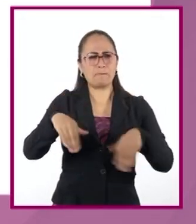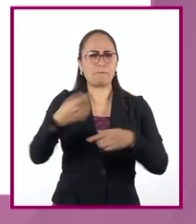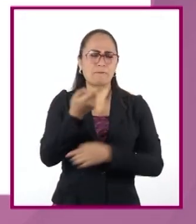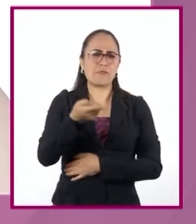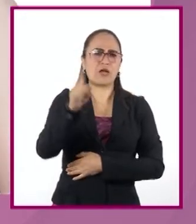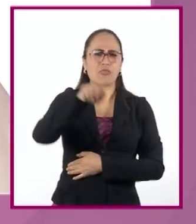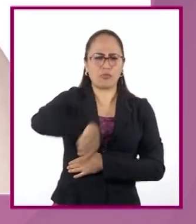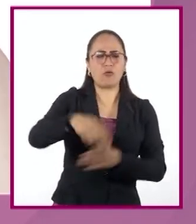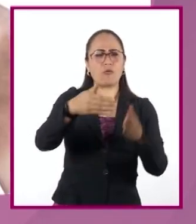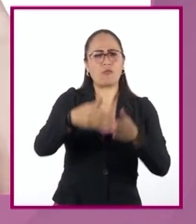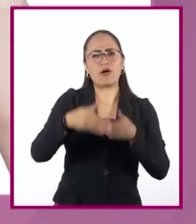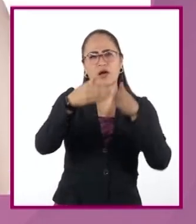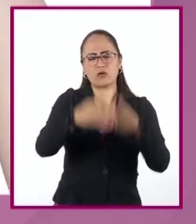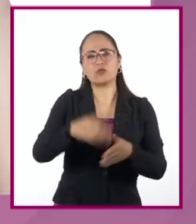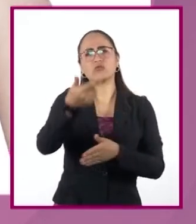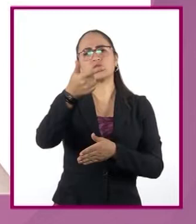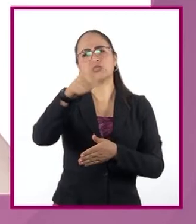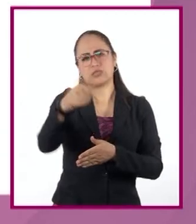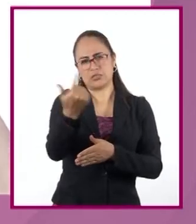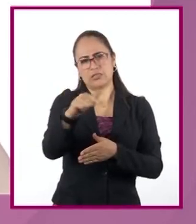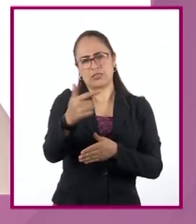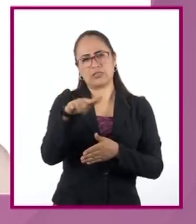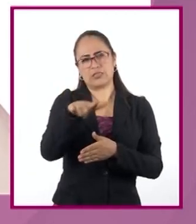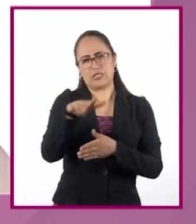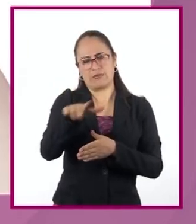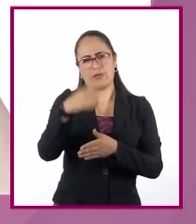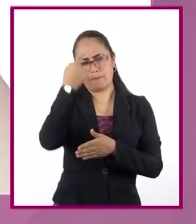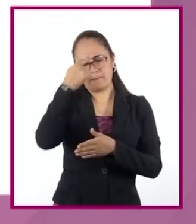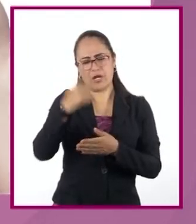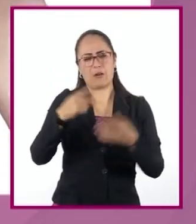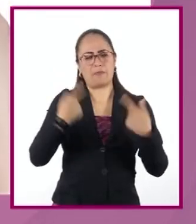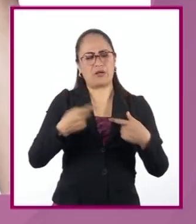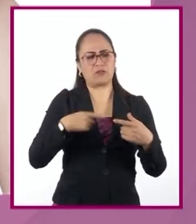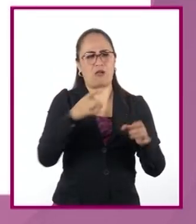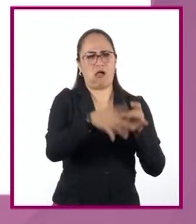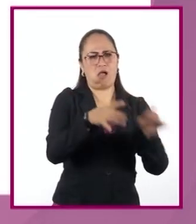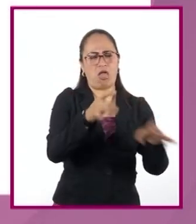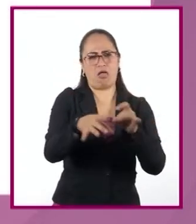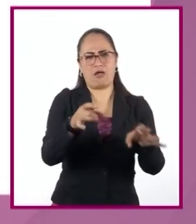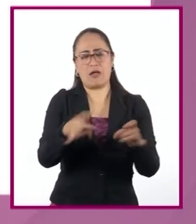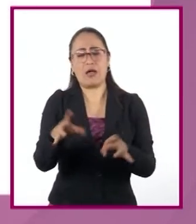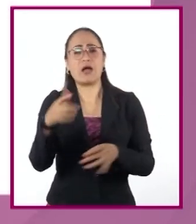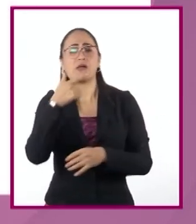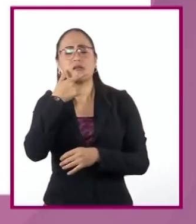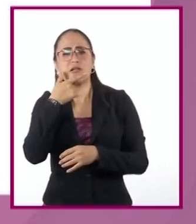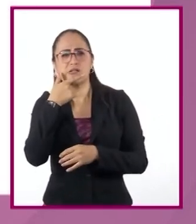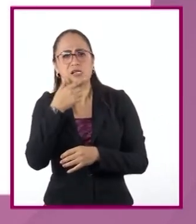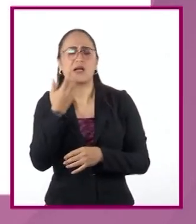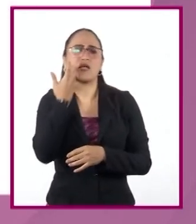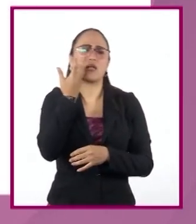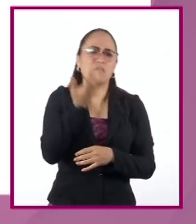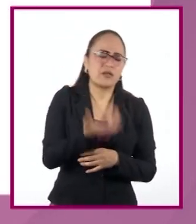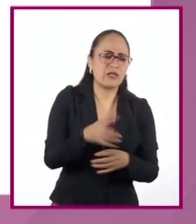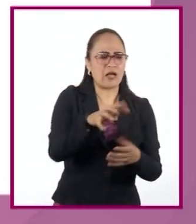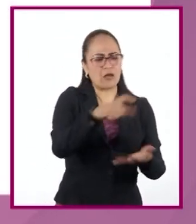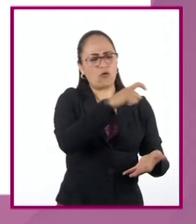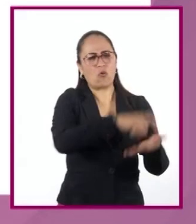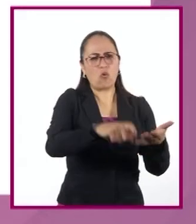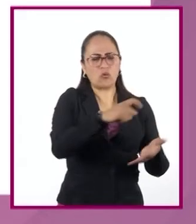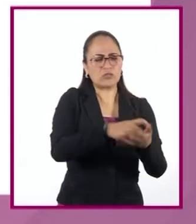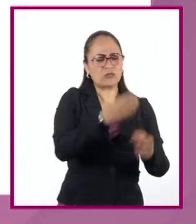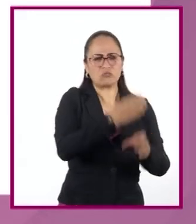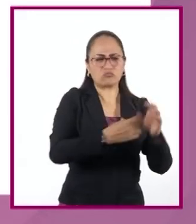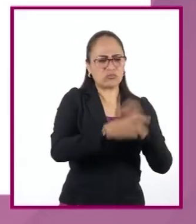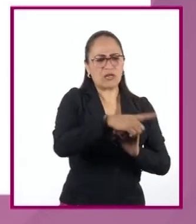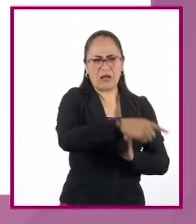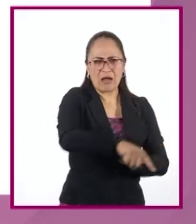personas para colonizar tierras americanas. Con esto, Inglaterra pretendía obtener productos coloniales y disponer de un